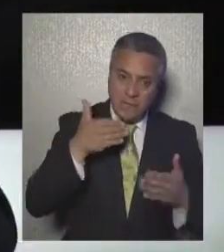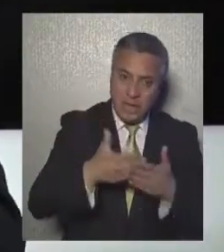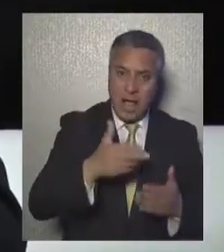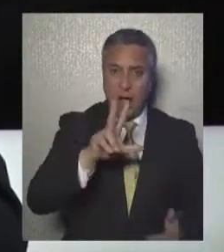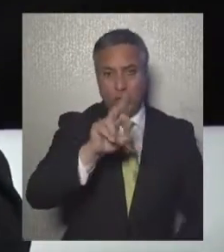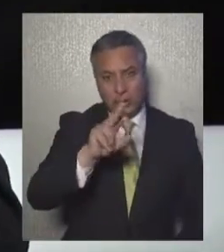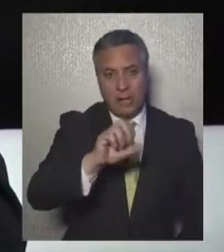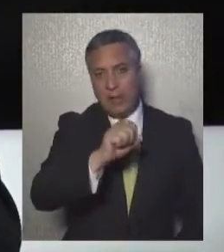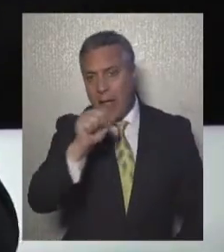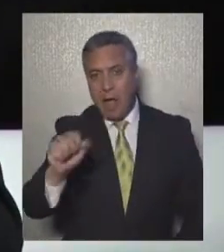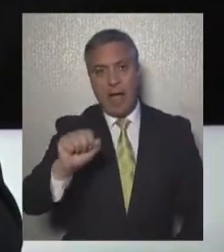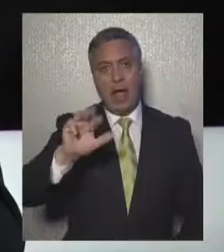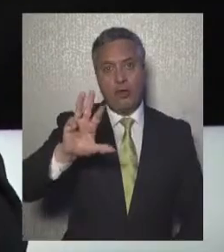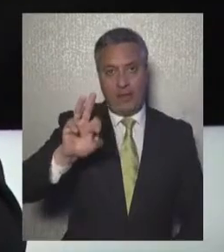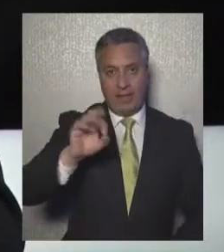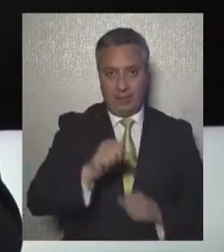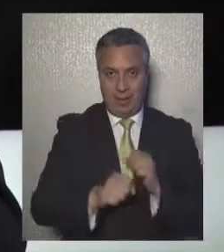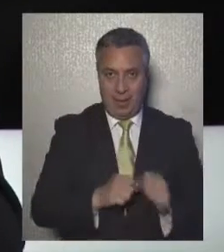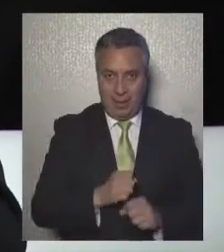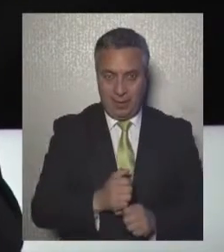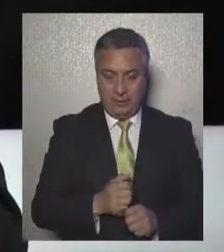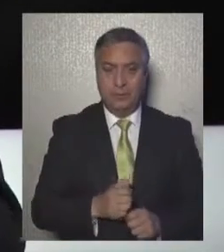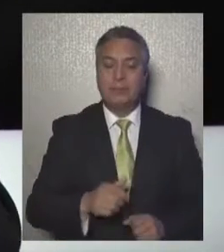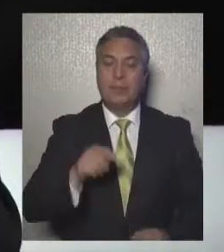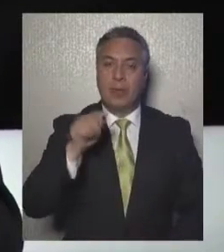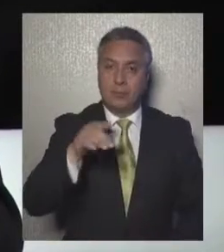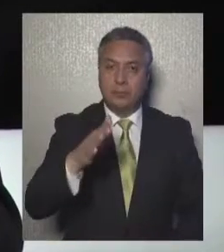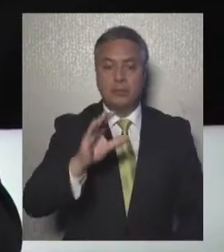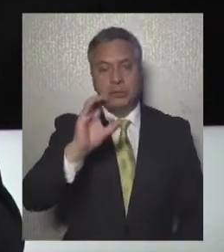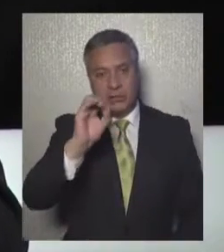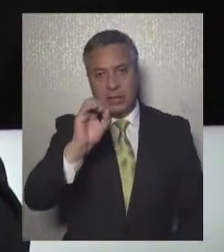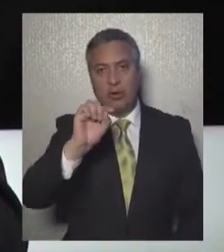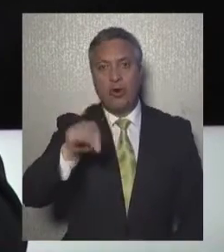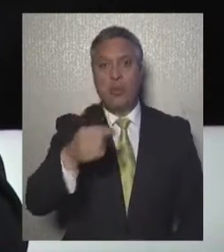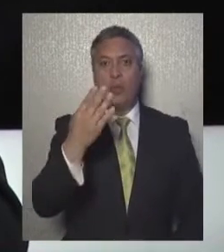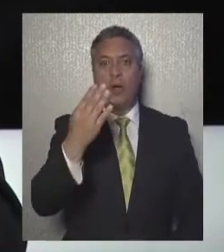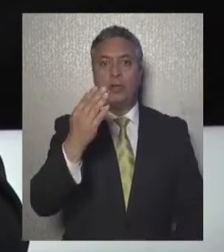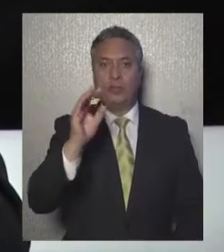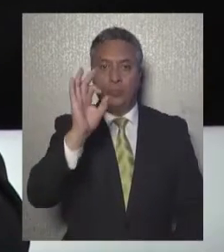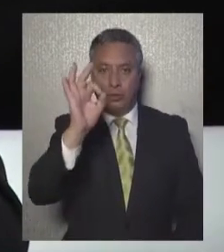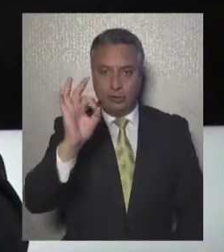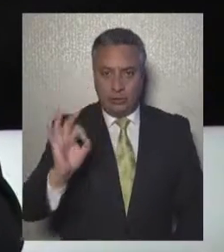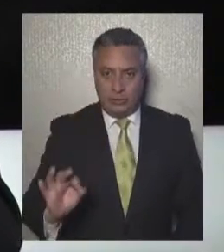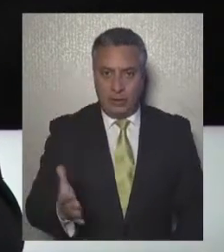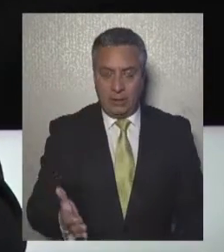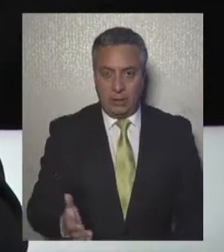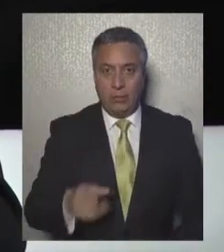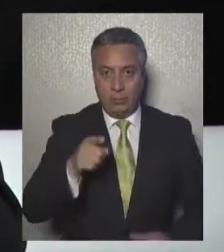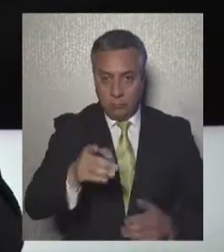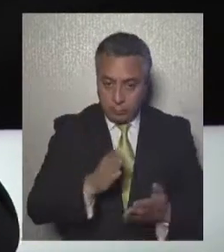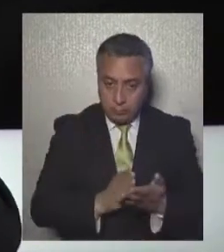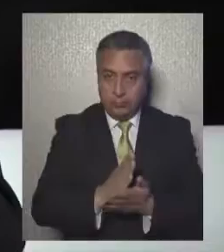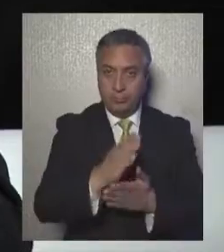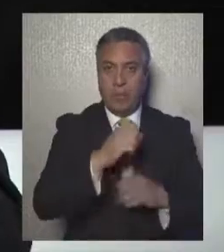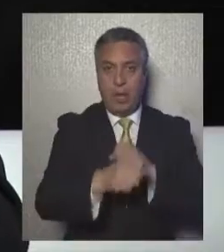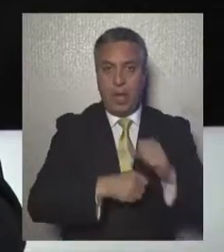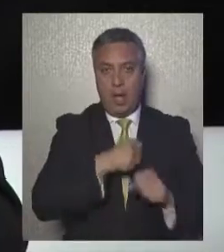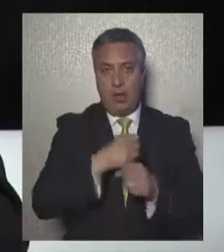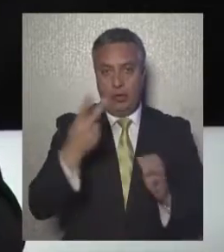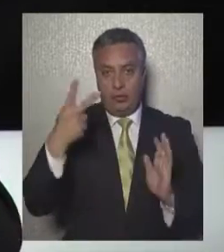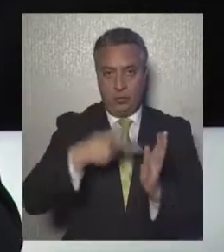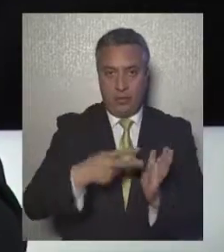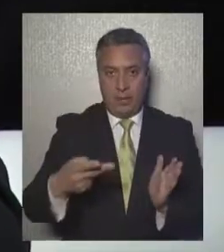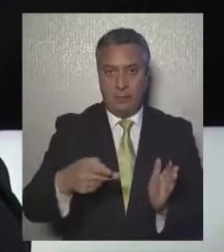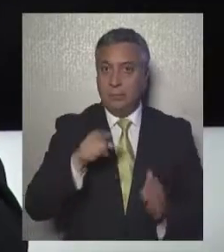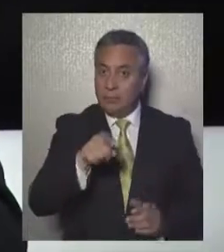90, a una tasa del orden del 0,4% a partir del año 2000. Y eso sin